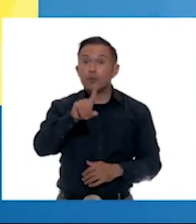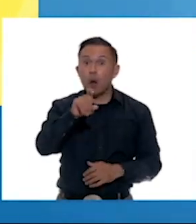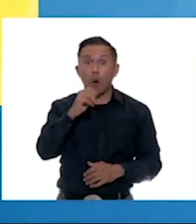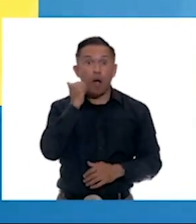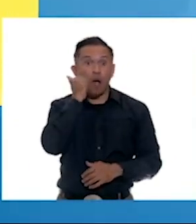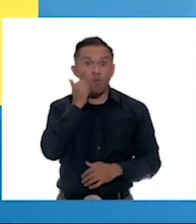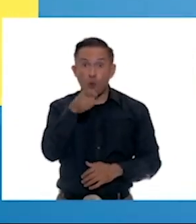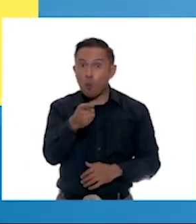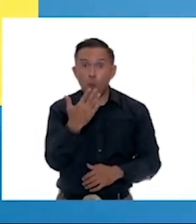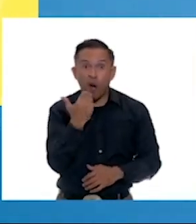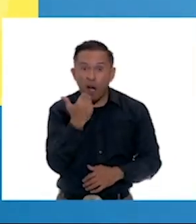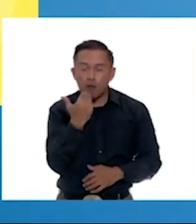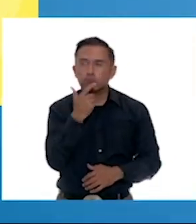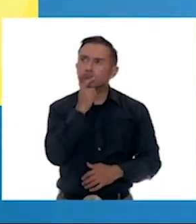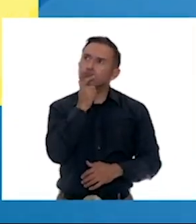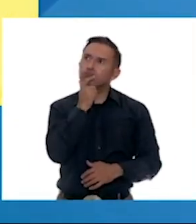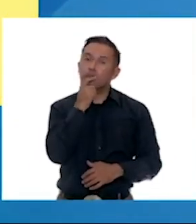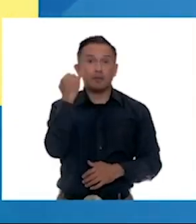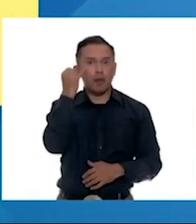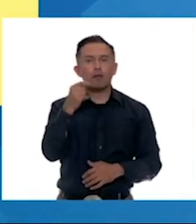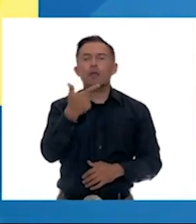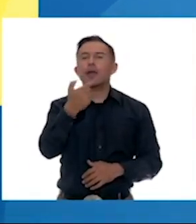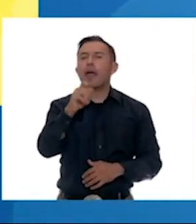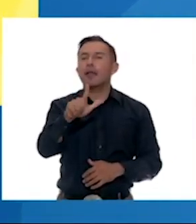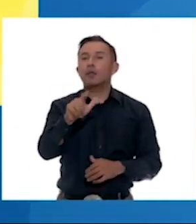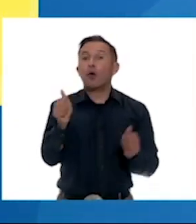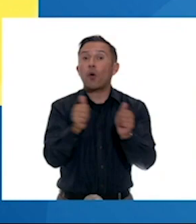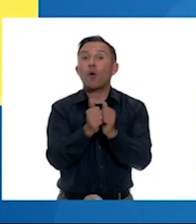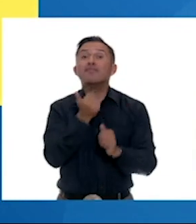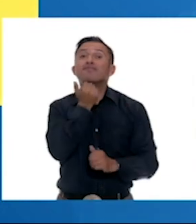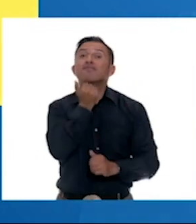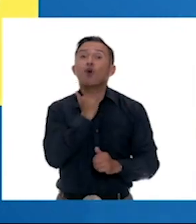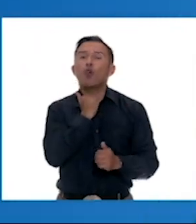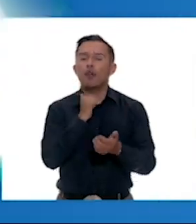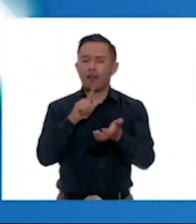usa desinfectantes a base de alcohol. ¡Cuídate!